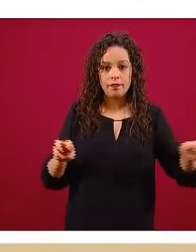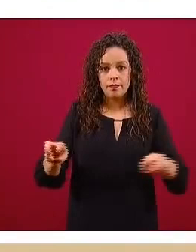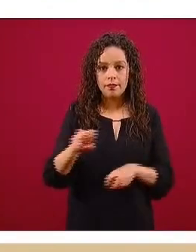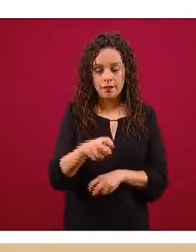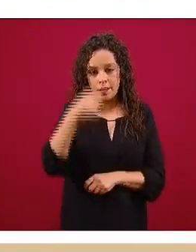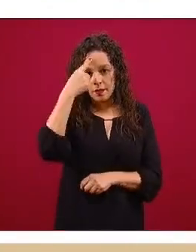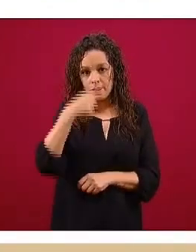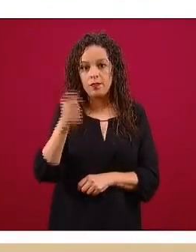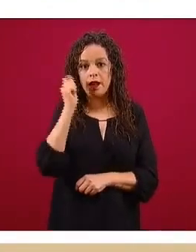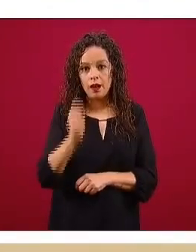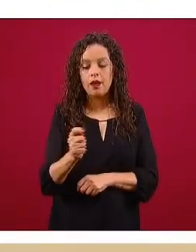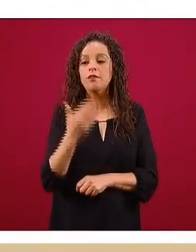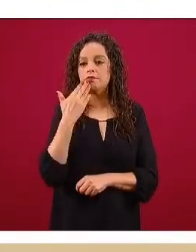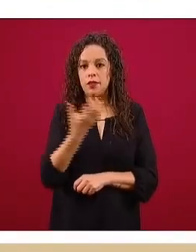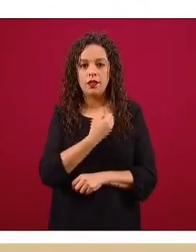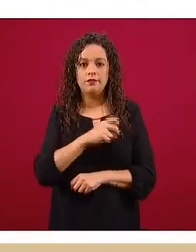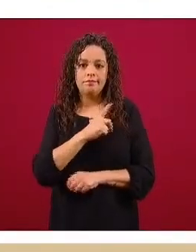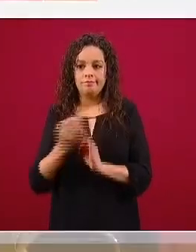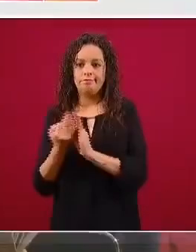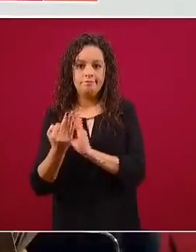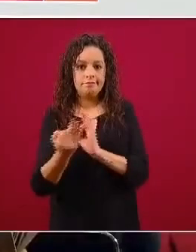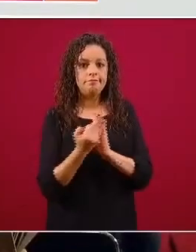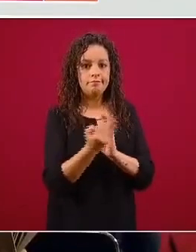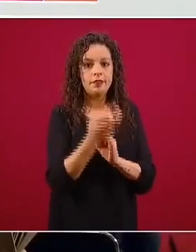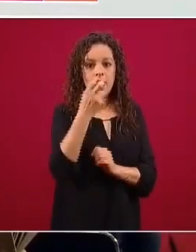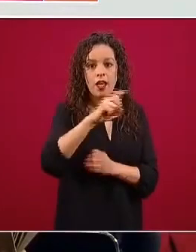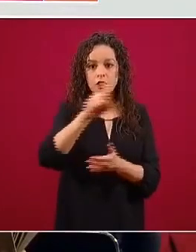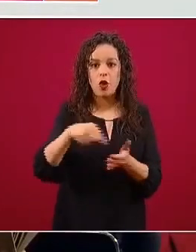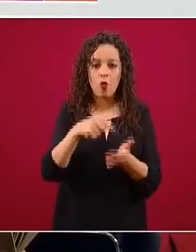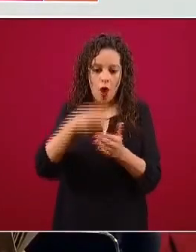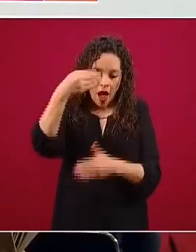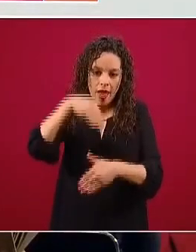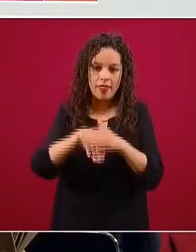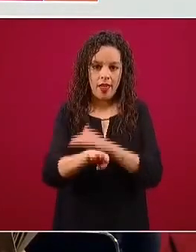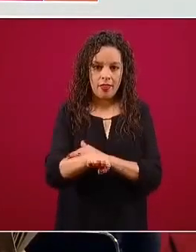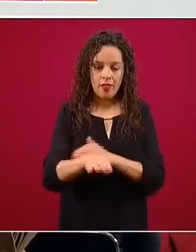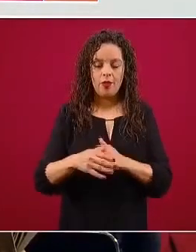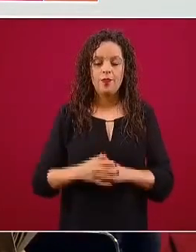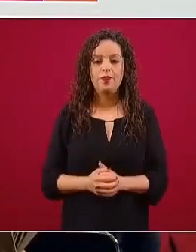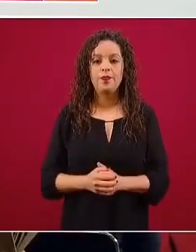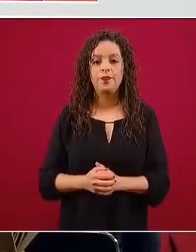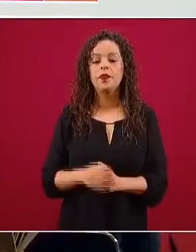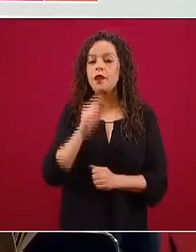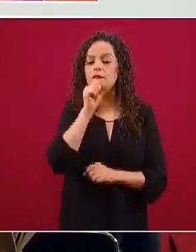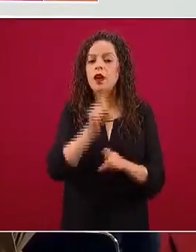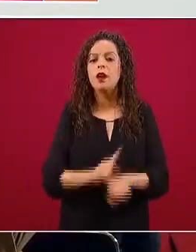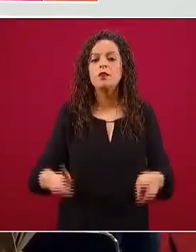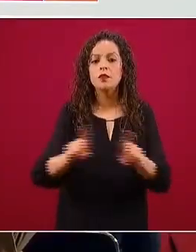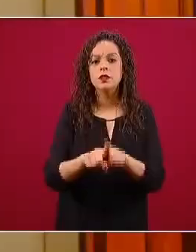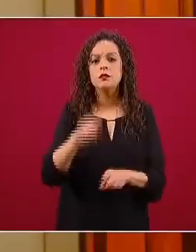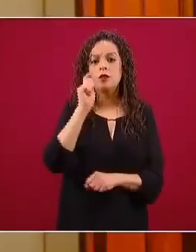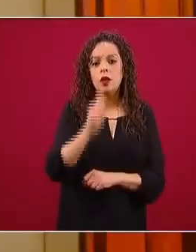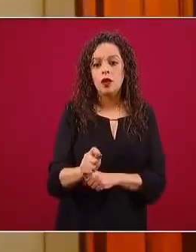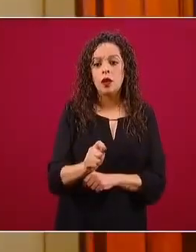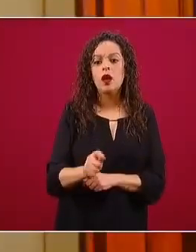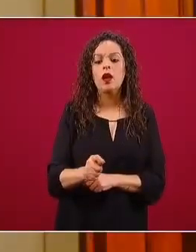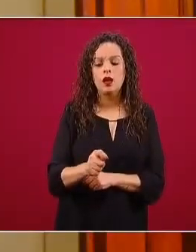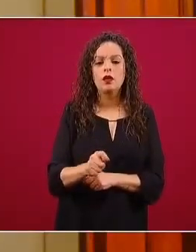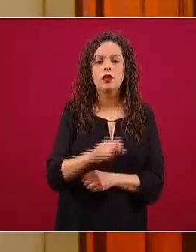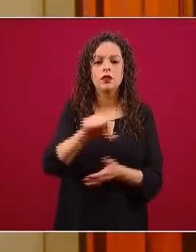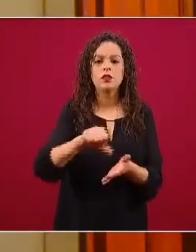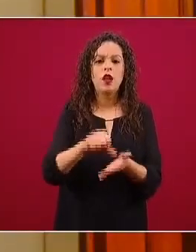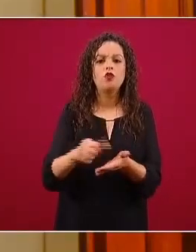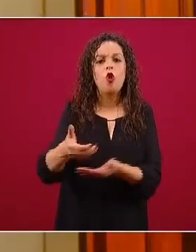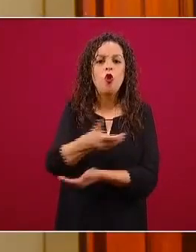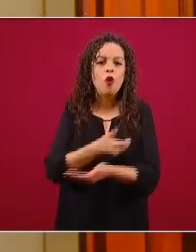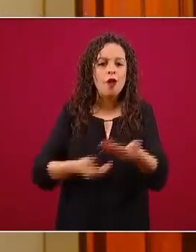participen de estas actividades al interior de estos locales. Lo mismo sucede para los centros comerciales y el 25%